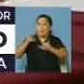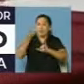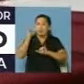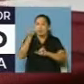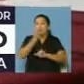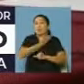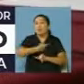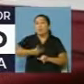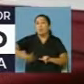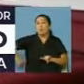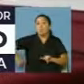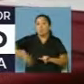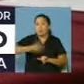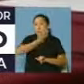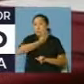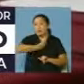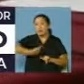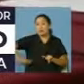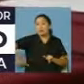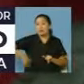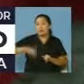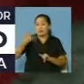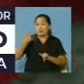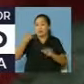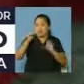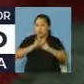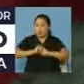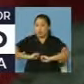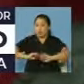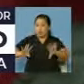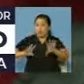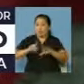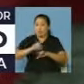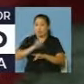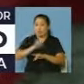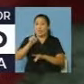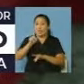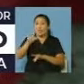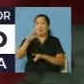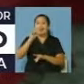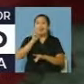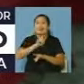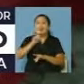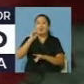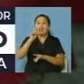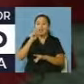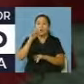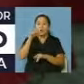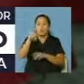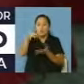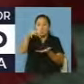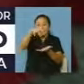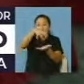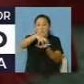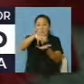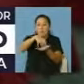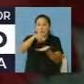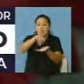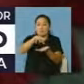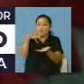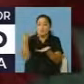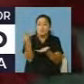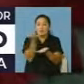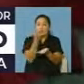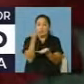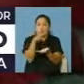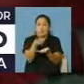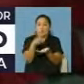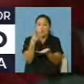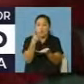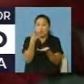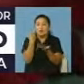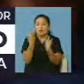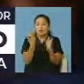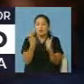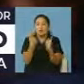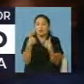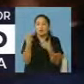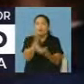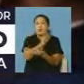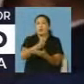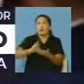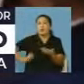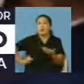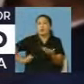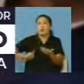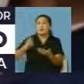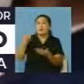que, a un mayor desarrollo, así que creo que el Instituto del Litio es una clave, creo que la participación del Estado Nacional, por